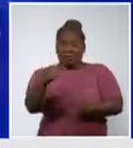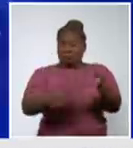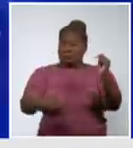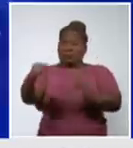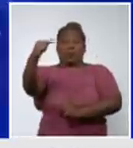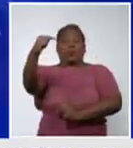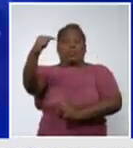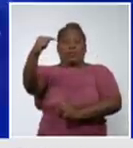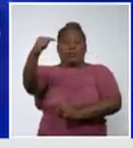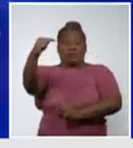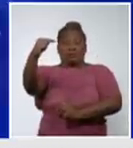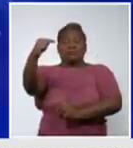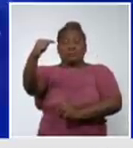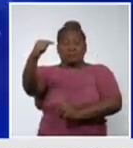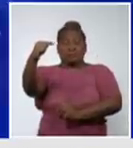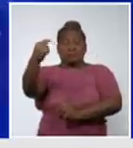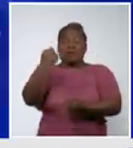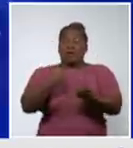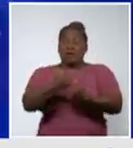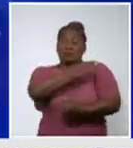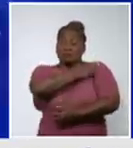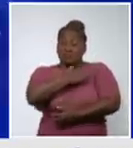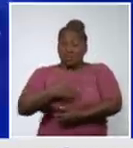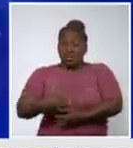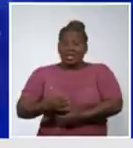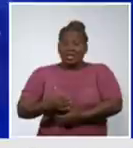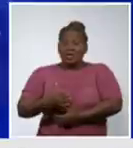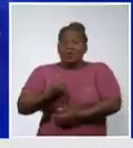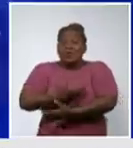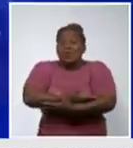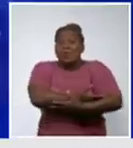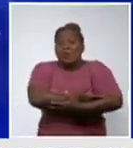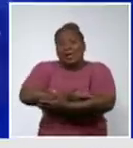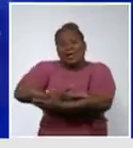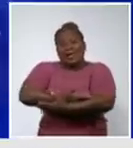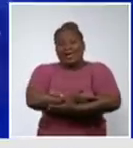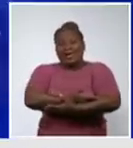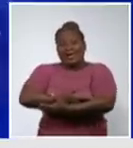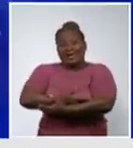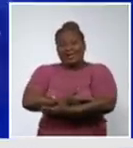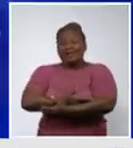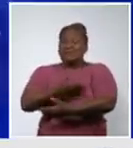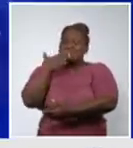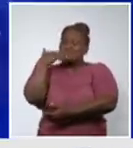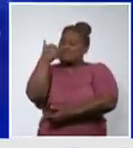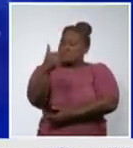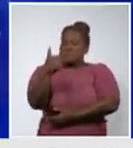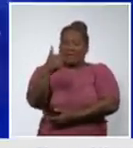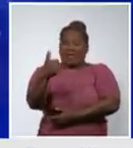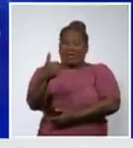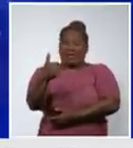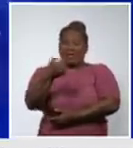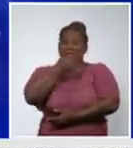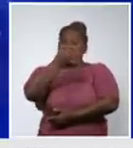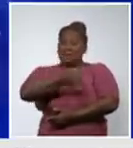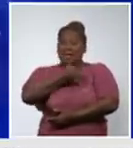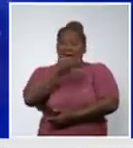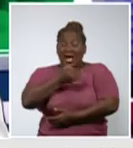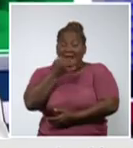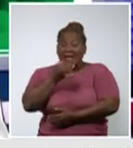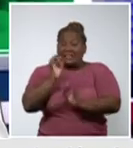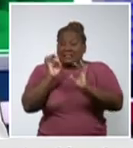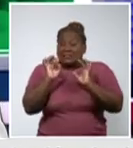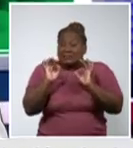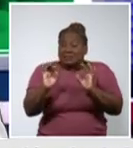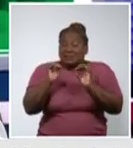de algo tan sensible como es un hijo recién nacido. Y muy bien, como se dice ahí, solo enfatizar la